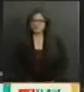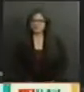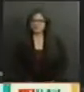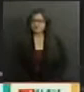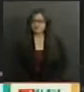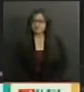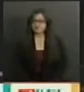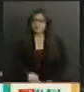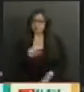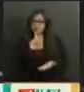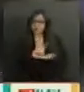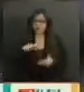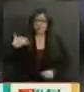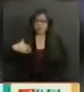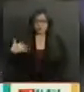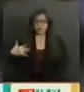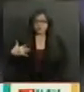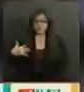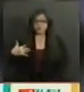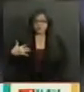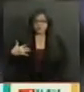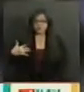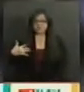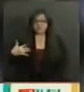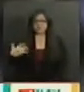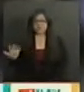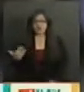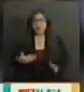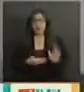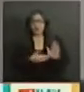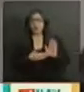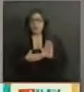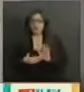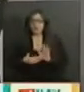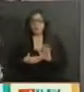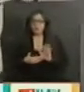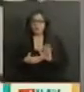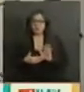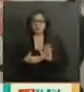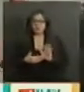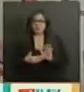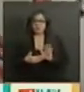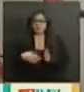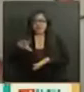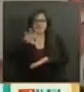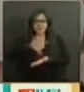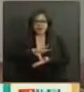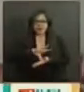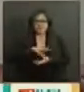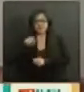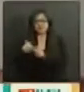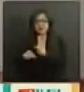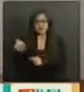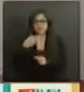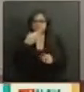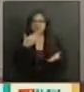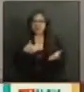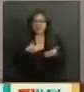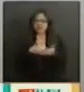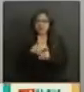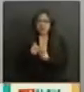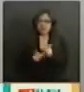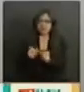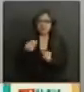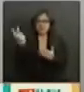Es un lugar importante como para mostrar como al país, a la gente, y acercar más a las personas